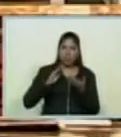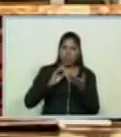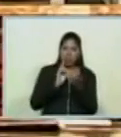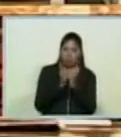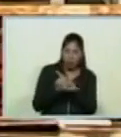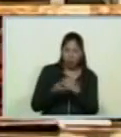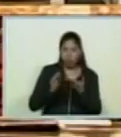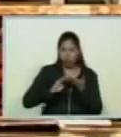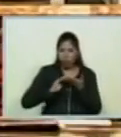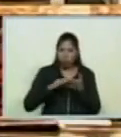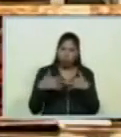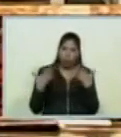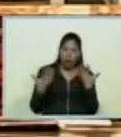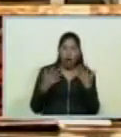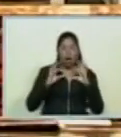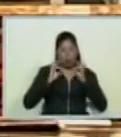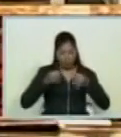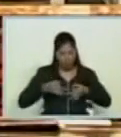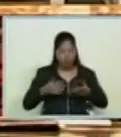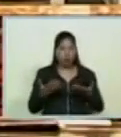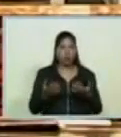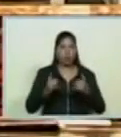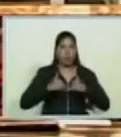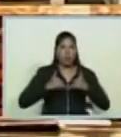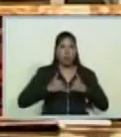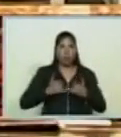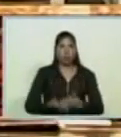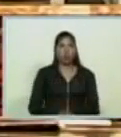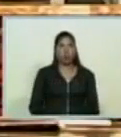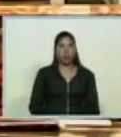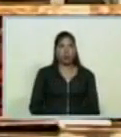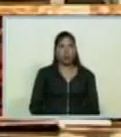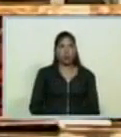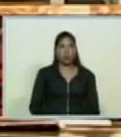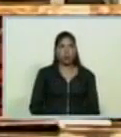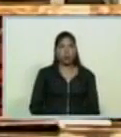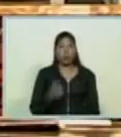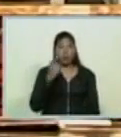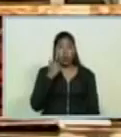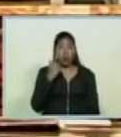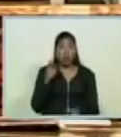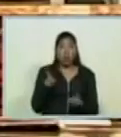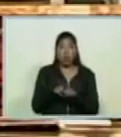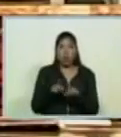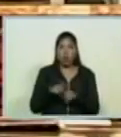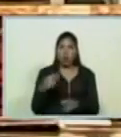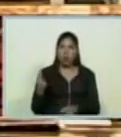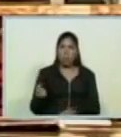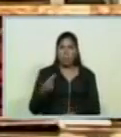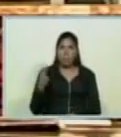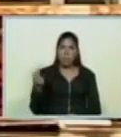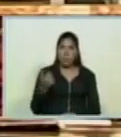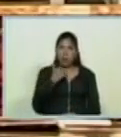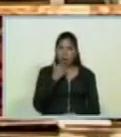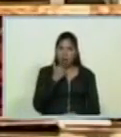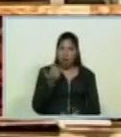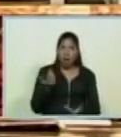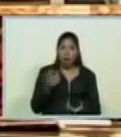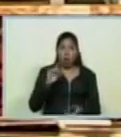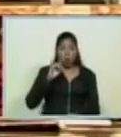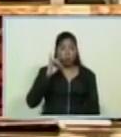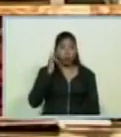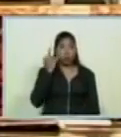Che Guevara, llevar un paso adelante, dos pasos adelante, tres pasos adelante del ataque